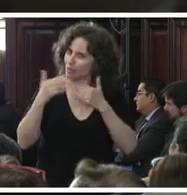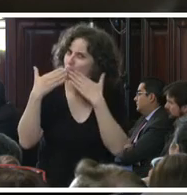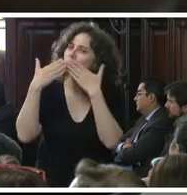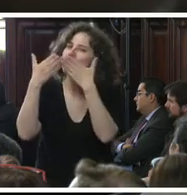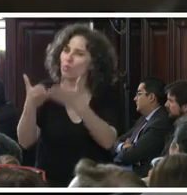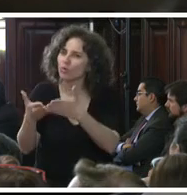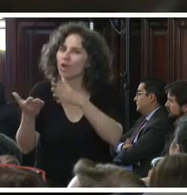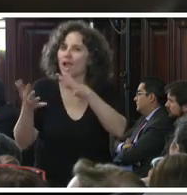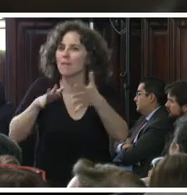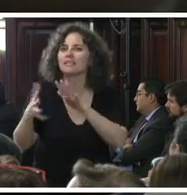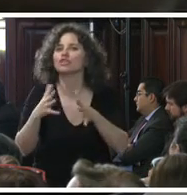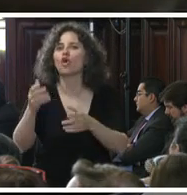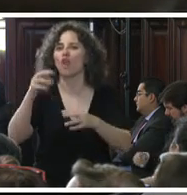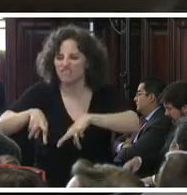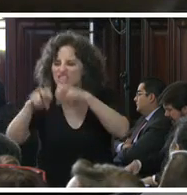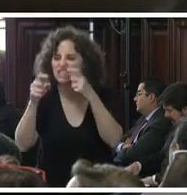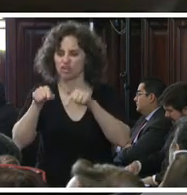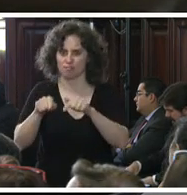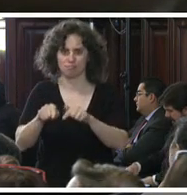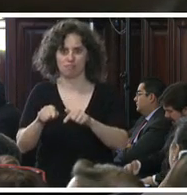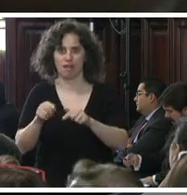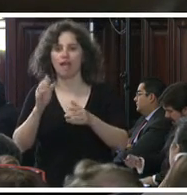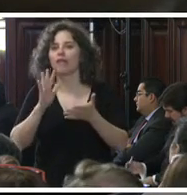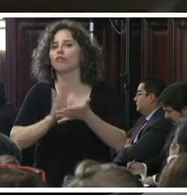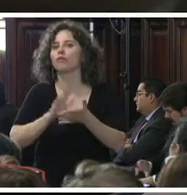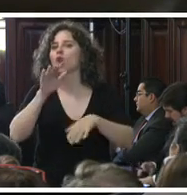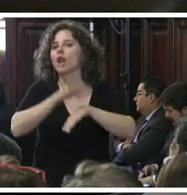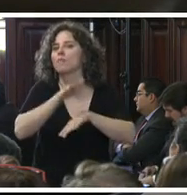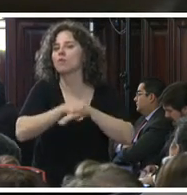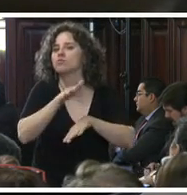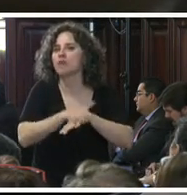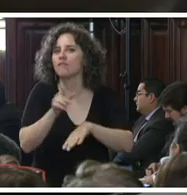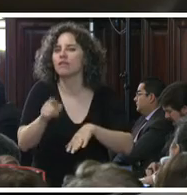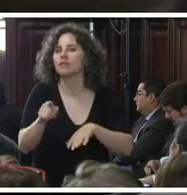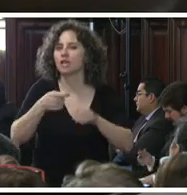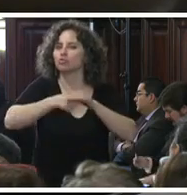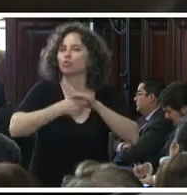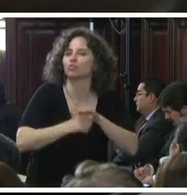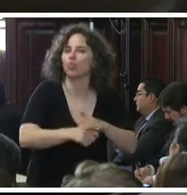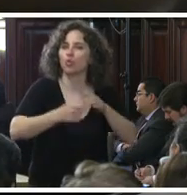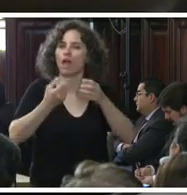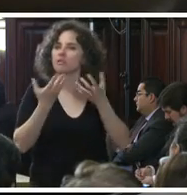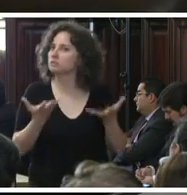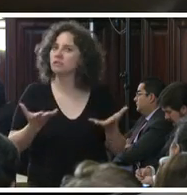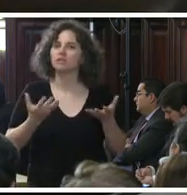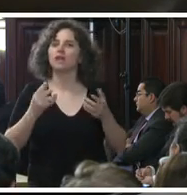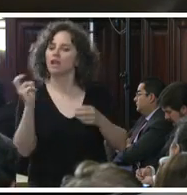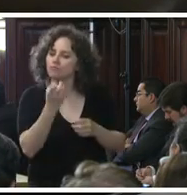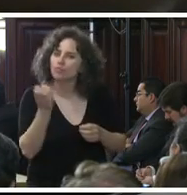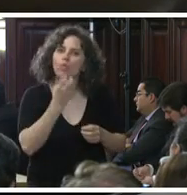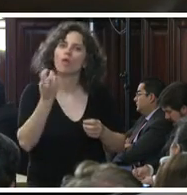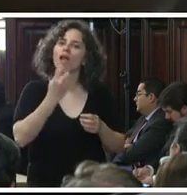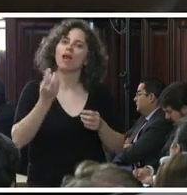qué ha pasado con las investigaciones de los responsables por estas torturas y hay que buscar dentro